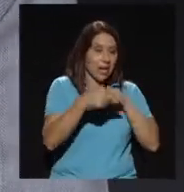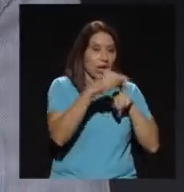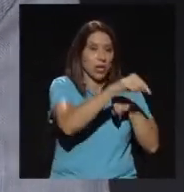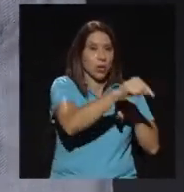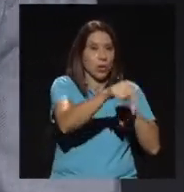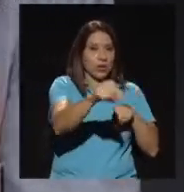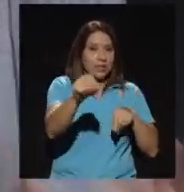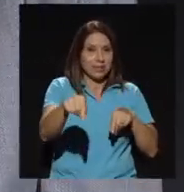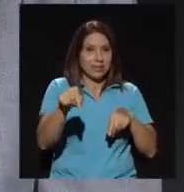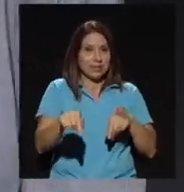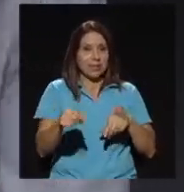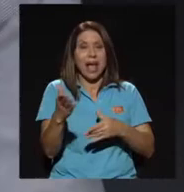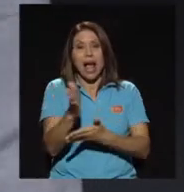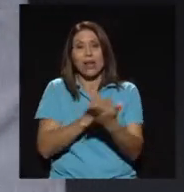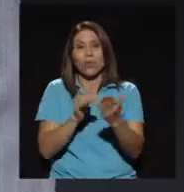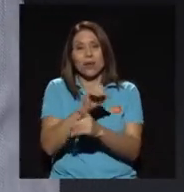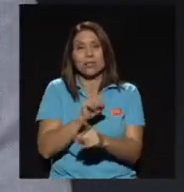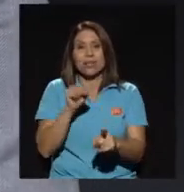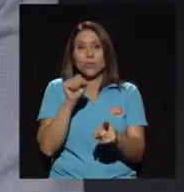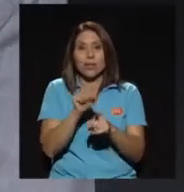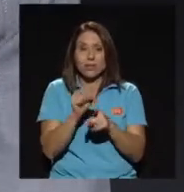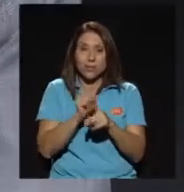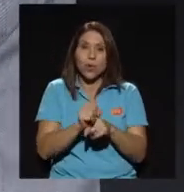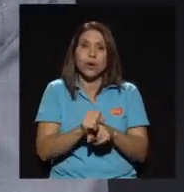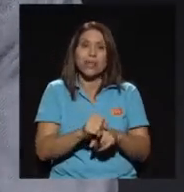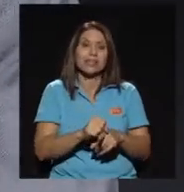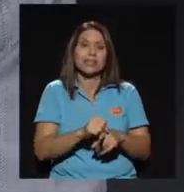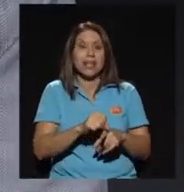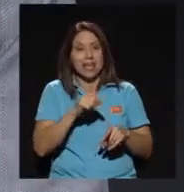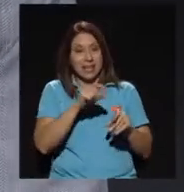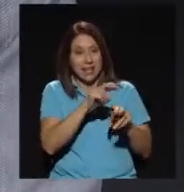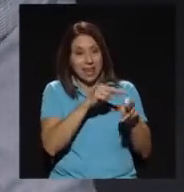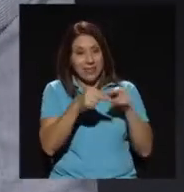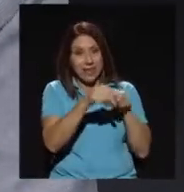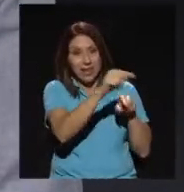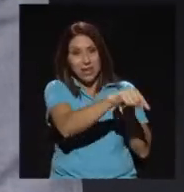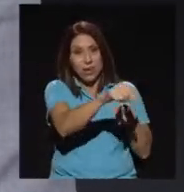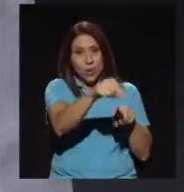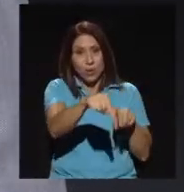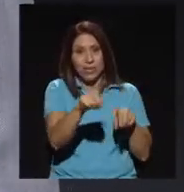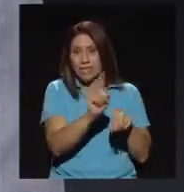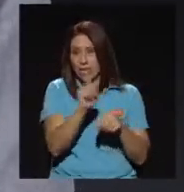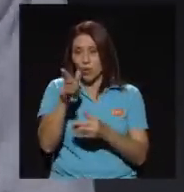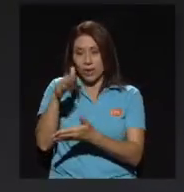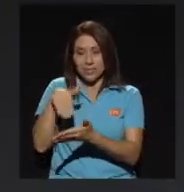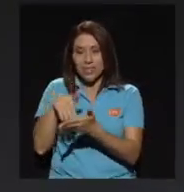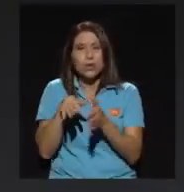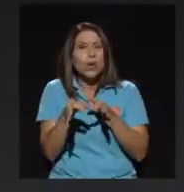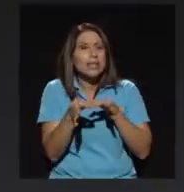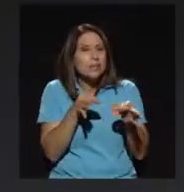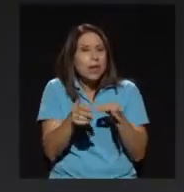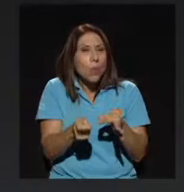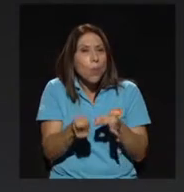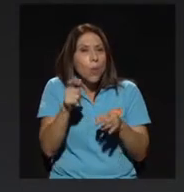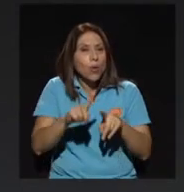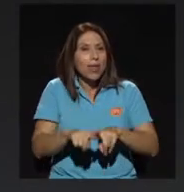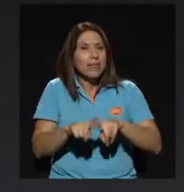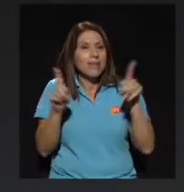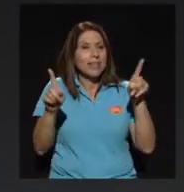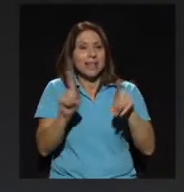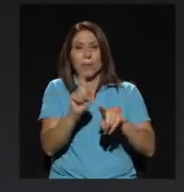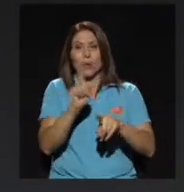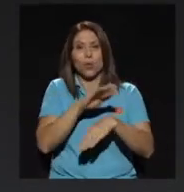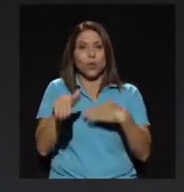que significa estar en las regiones y no en el centro que explica un poco la diferencia, pero no toda la diferencia. Continuaremos hablando de